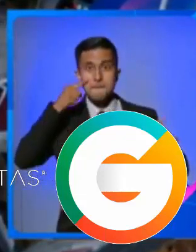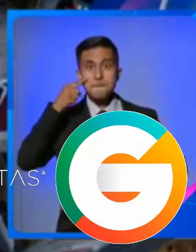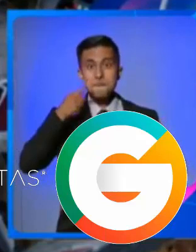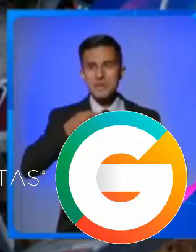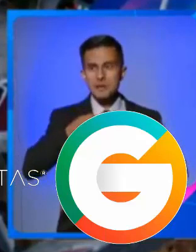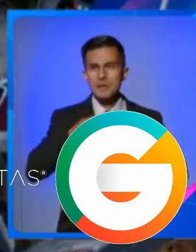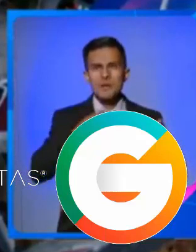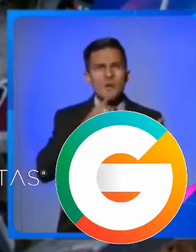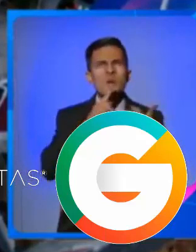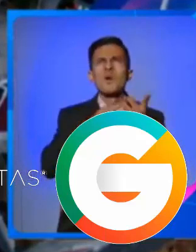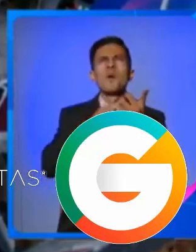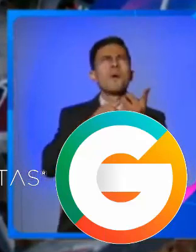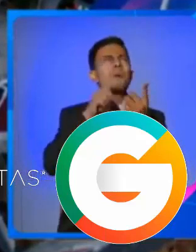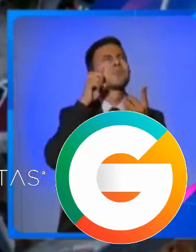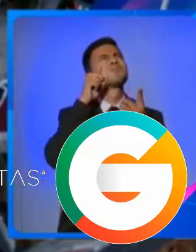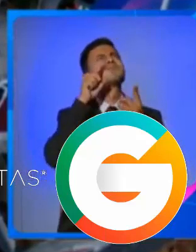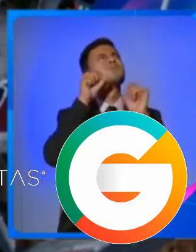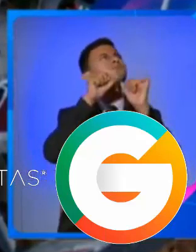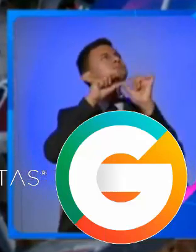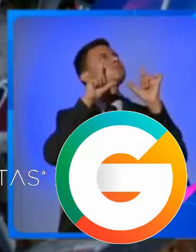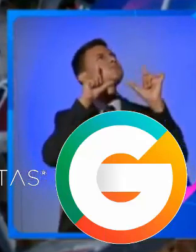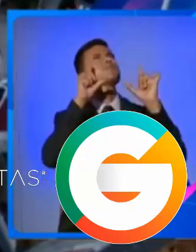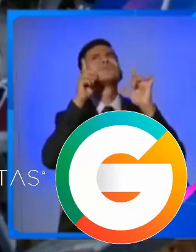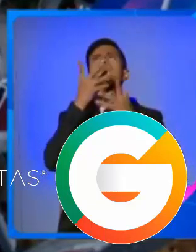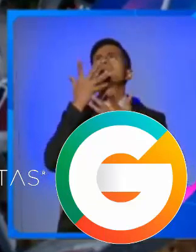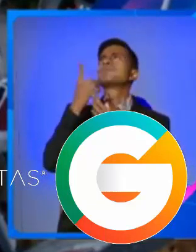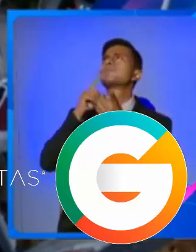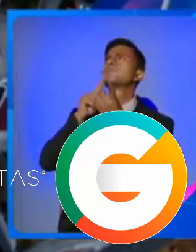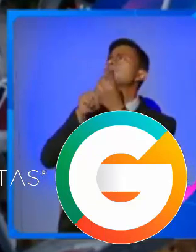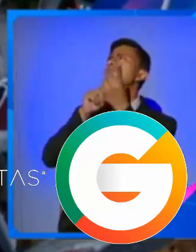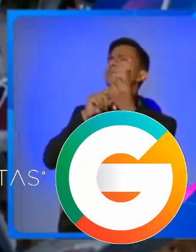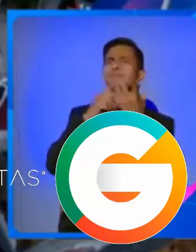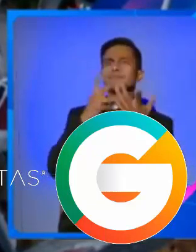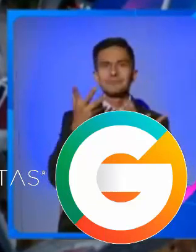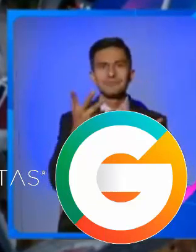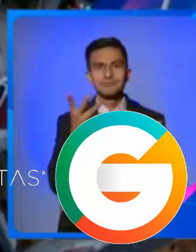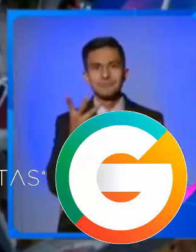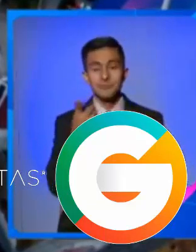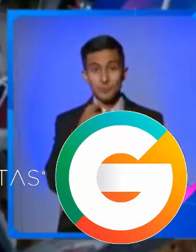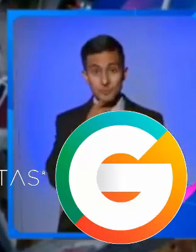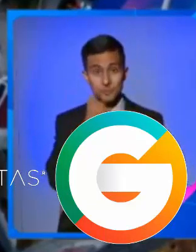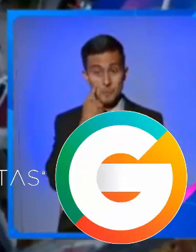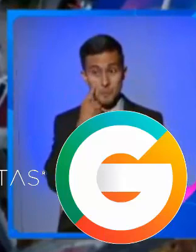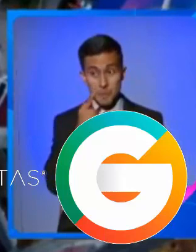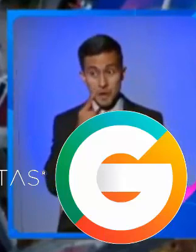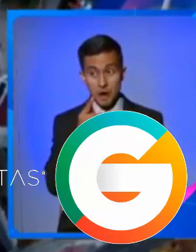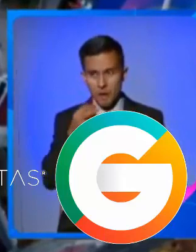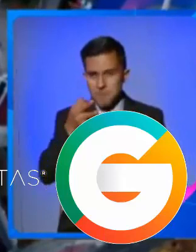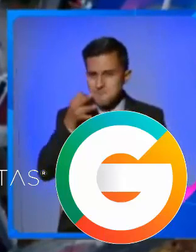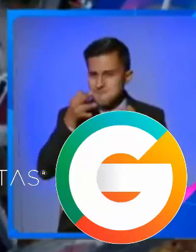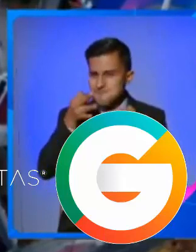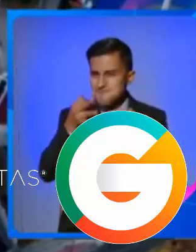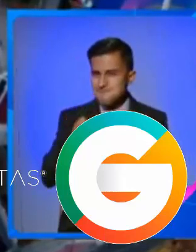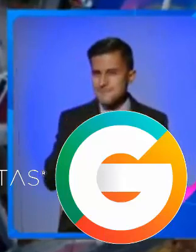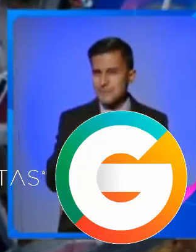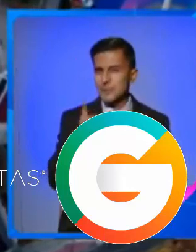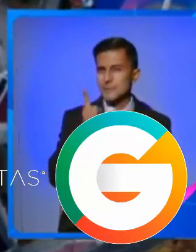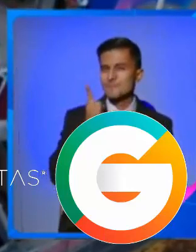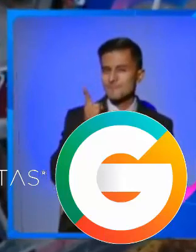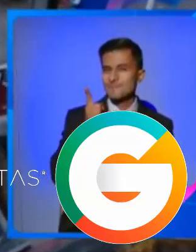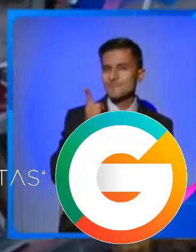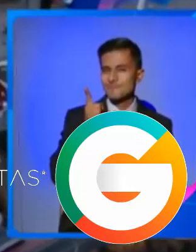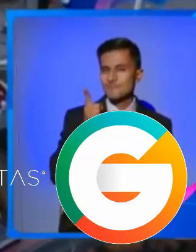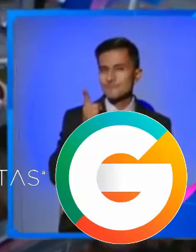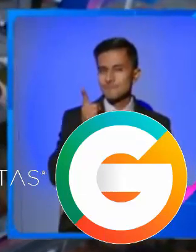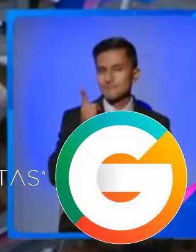zoom y puedan ustedes observar precisamente lo eficaz que son estas herramientas cuando